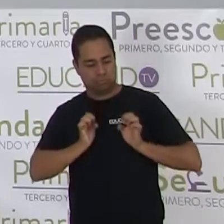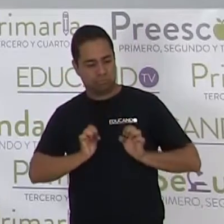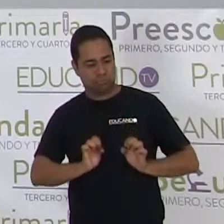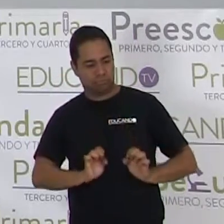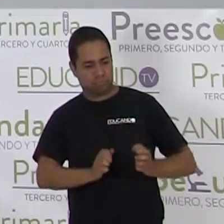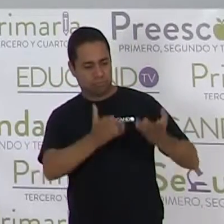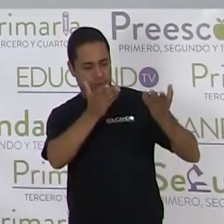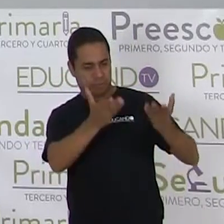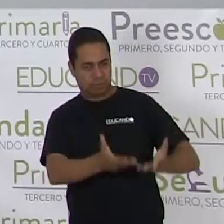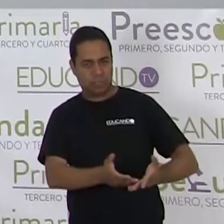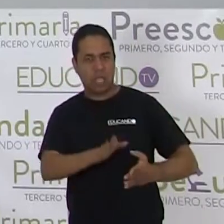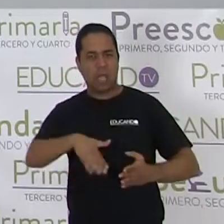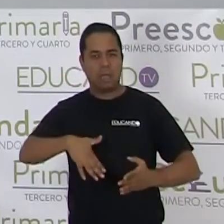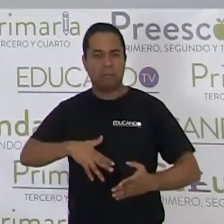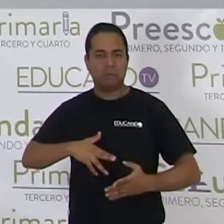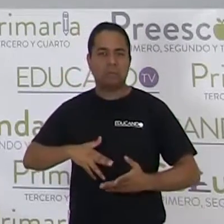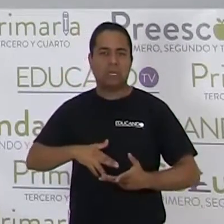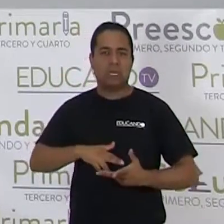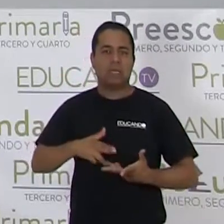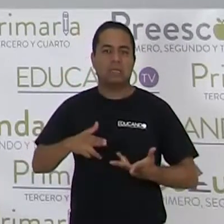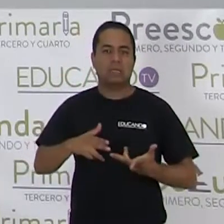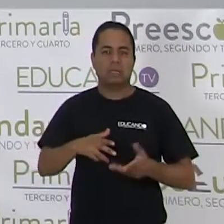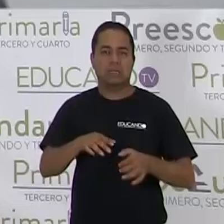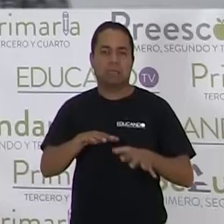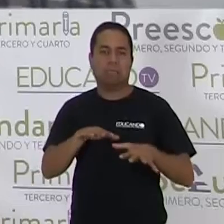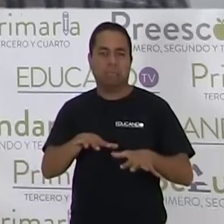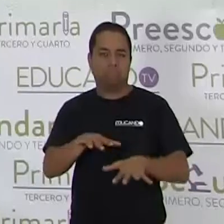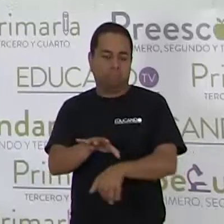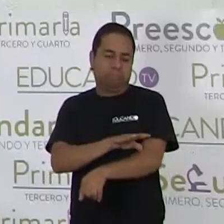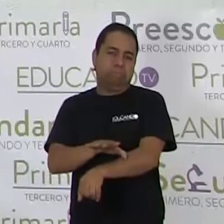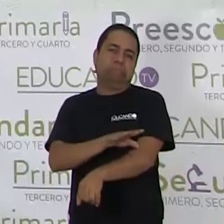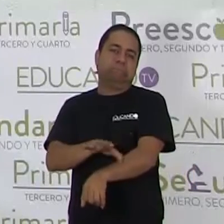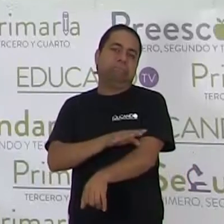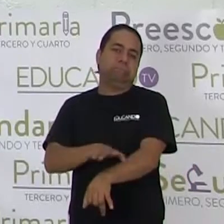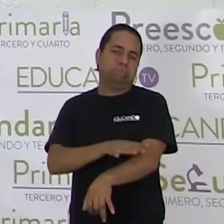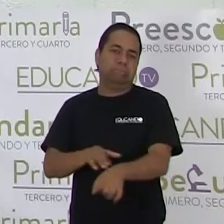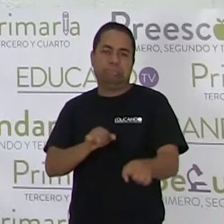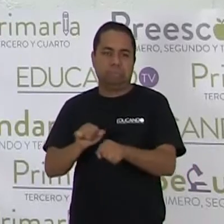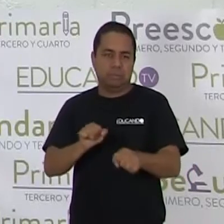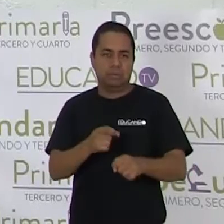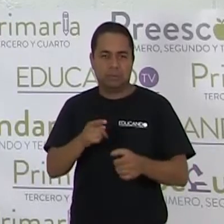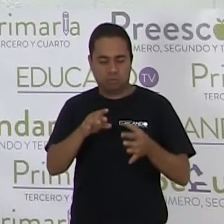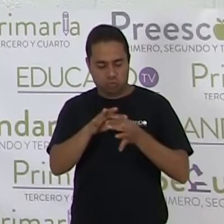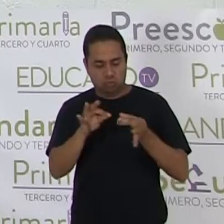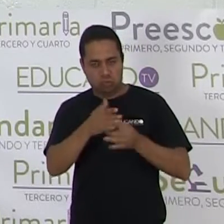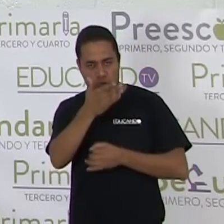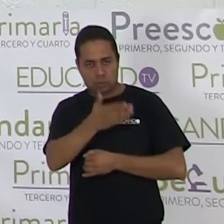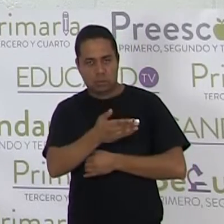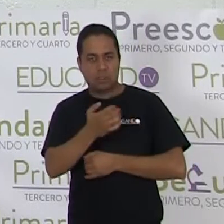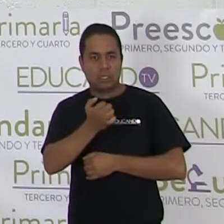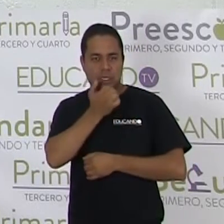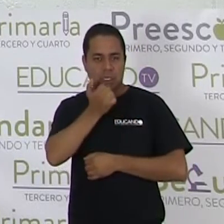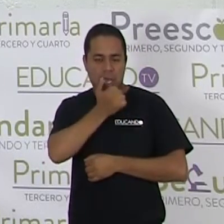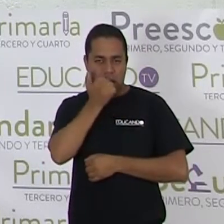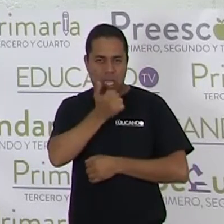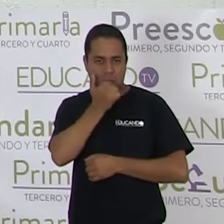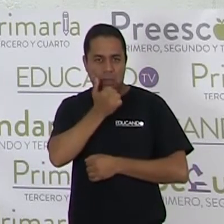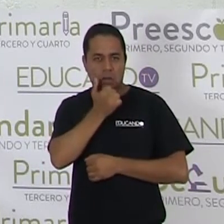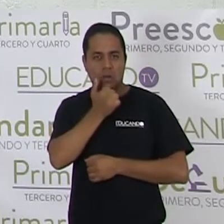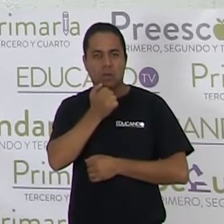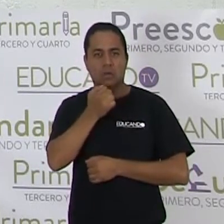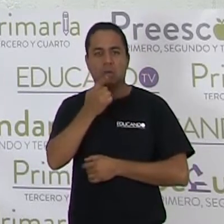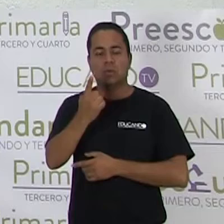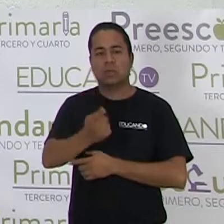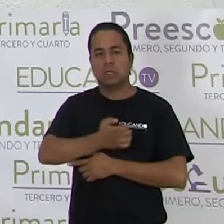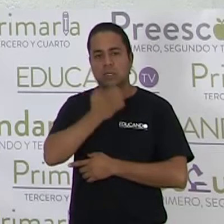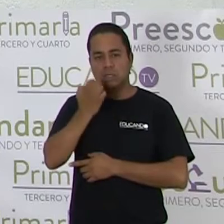recién electrocutado. Esta es una descripción que nos comparte un estudiante de una escuela sobre lo